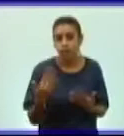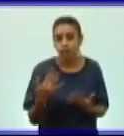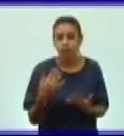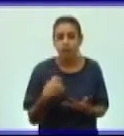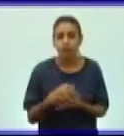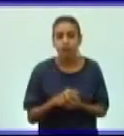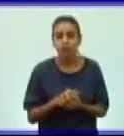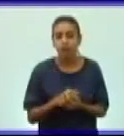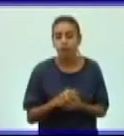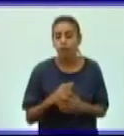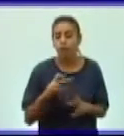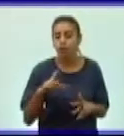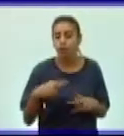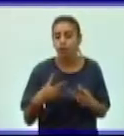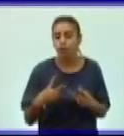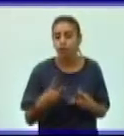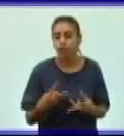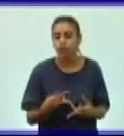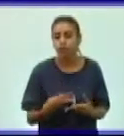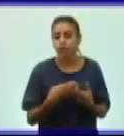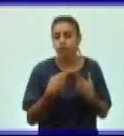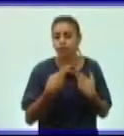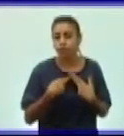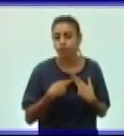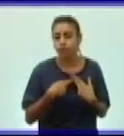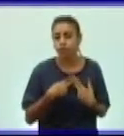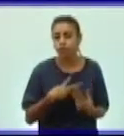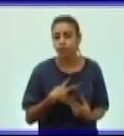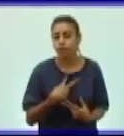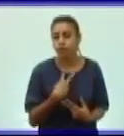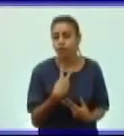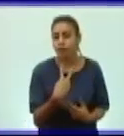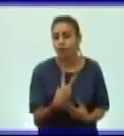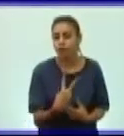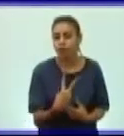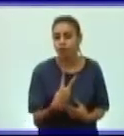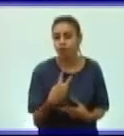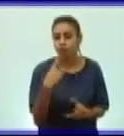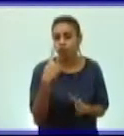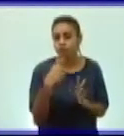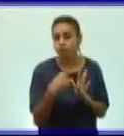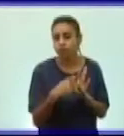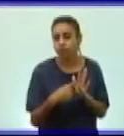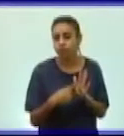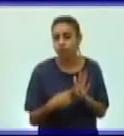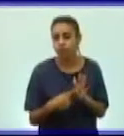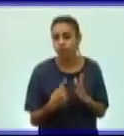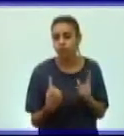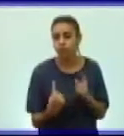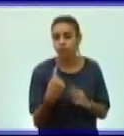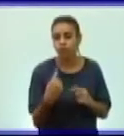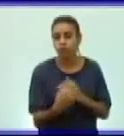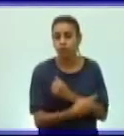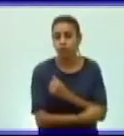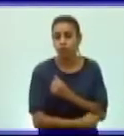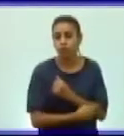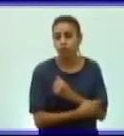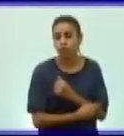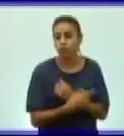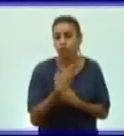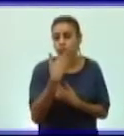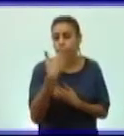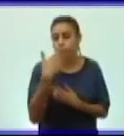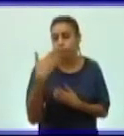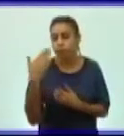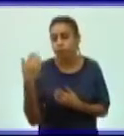a recuperar la decencia. Podemos afirmar con toda seguridad de que en estos pueblos se fue perdiendo y que fue un proceso